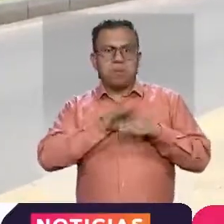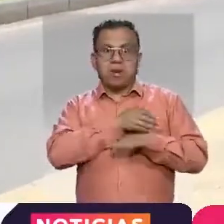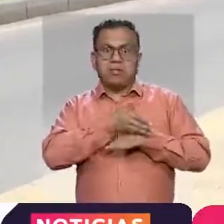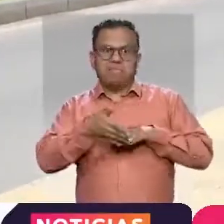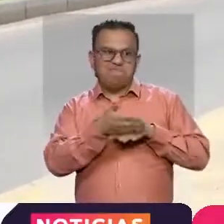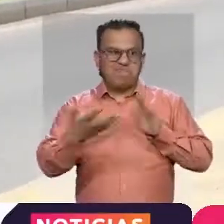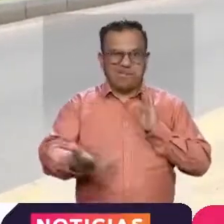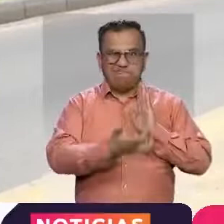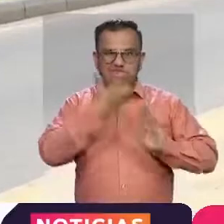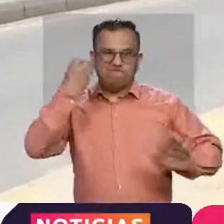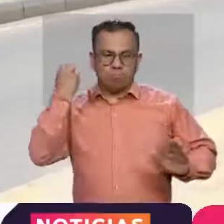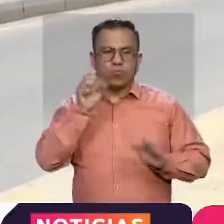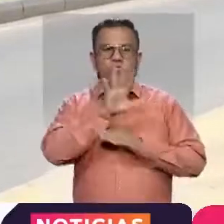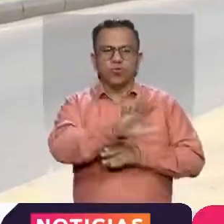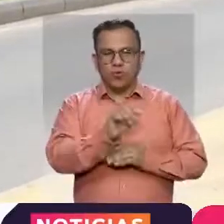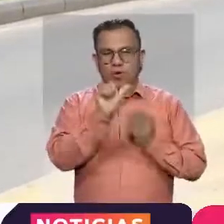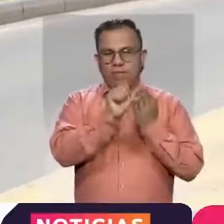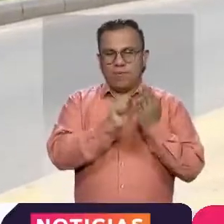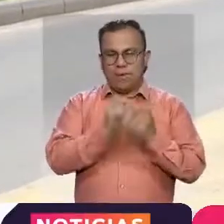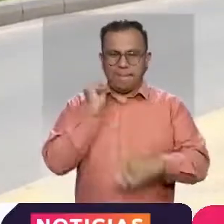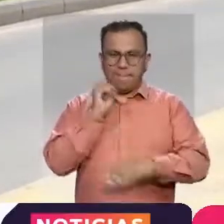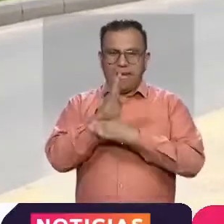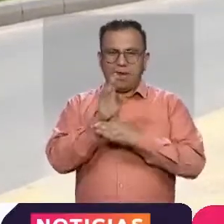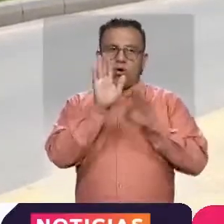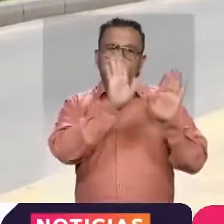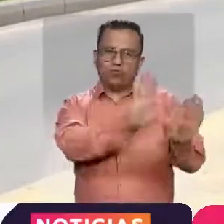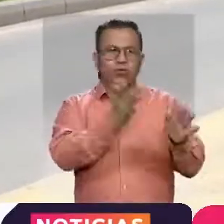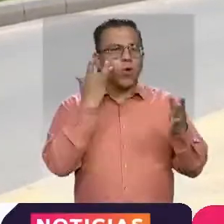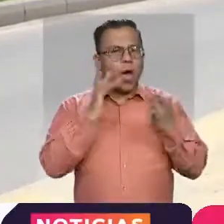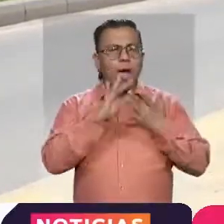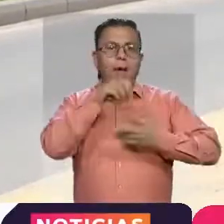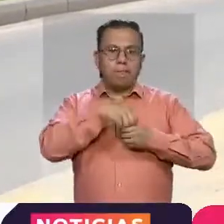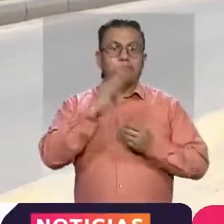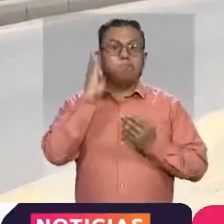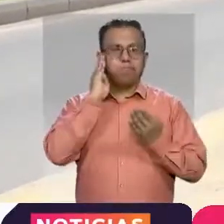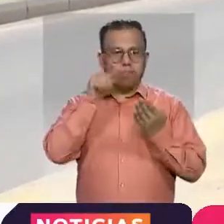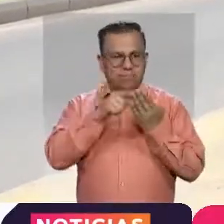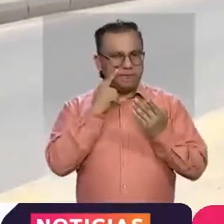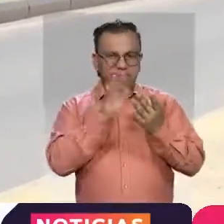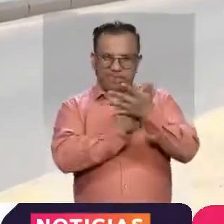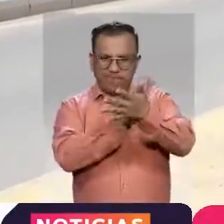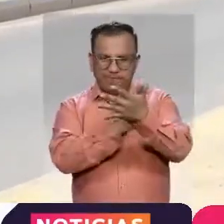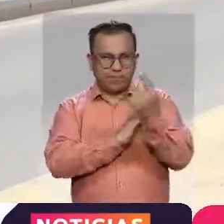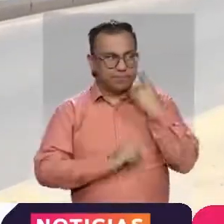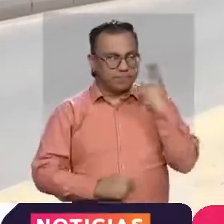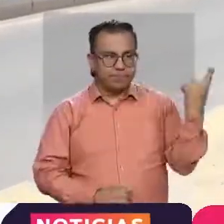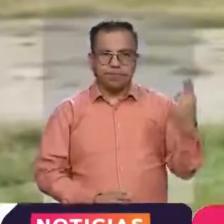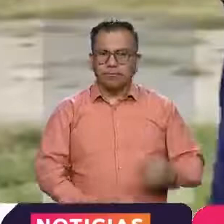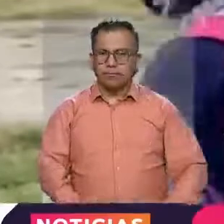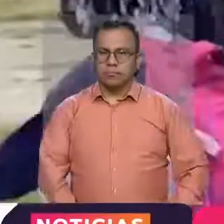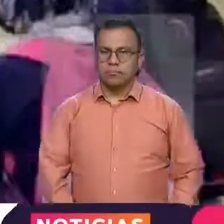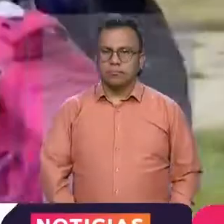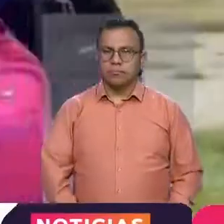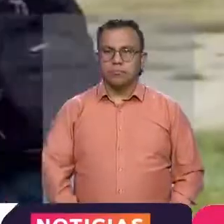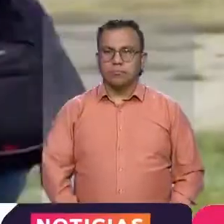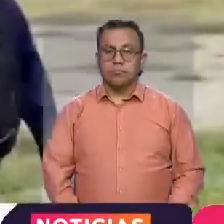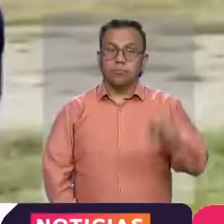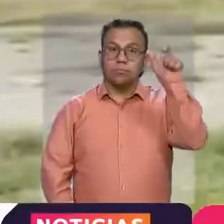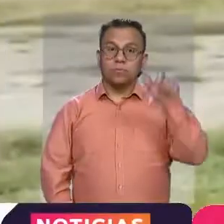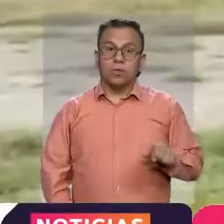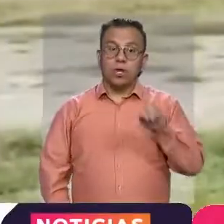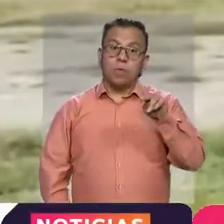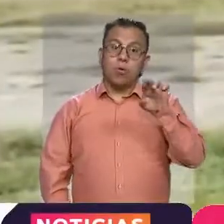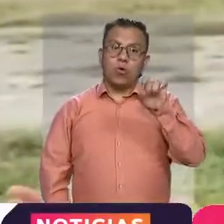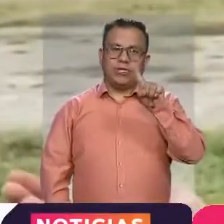la cuenta de una de las aplicaciones bancarias que tenía en su dispositivo móvil. Veamos el informe. Se trata de